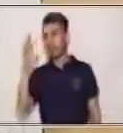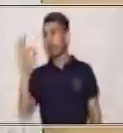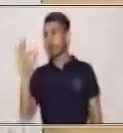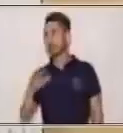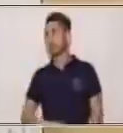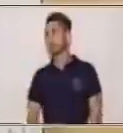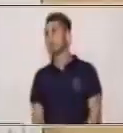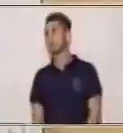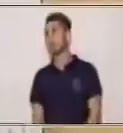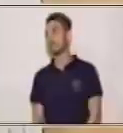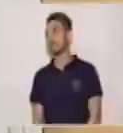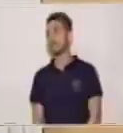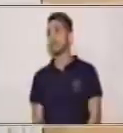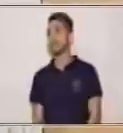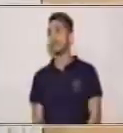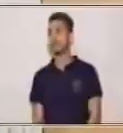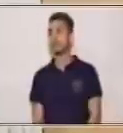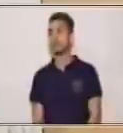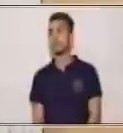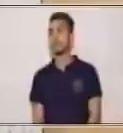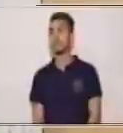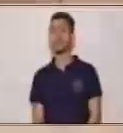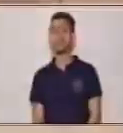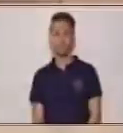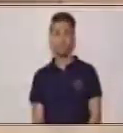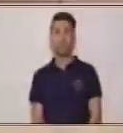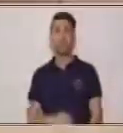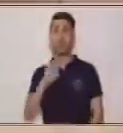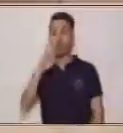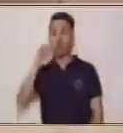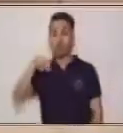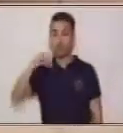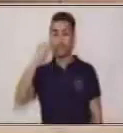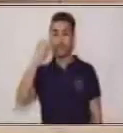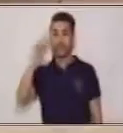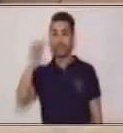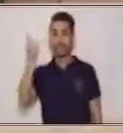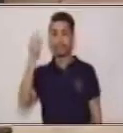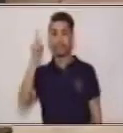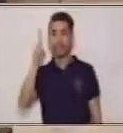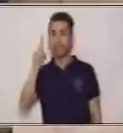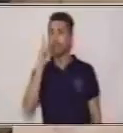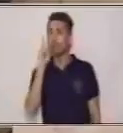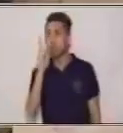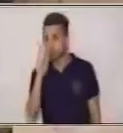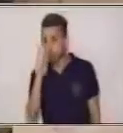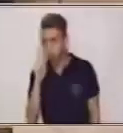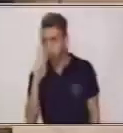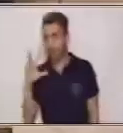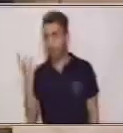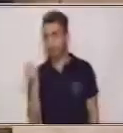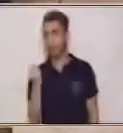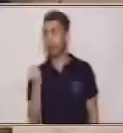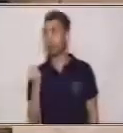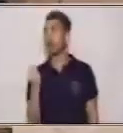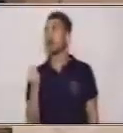Una unidad es un entero. Puede estar formado por dos